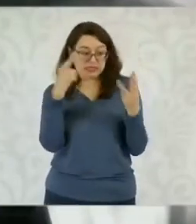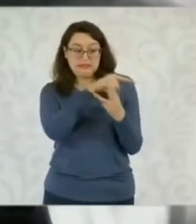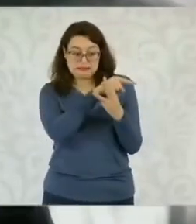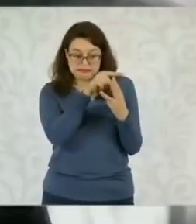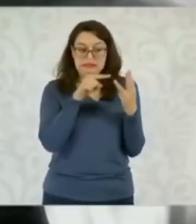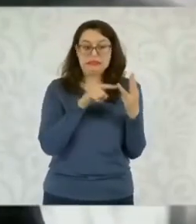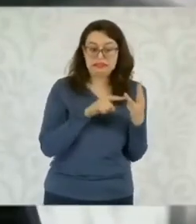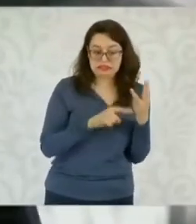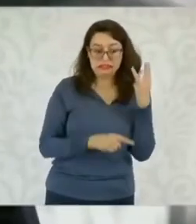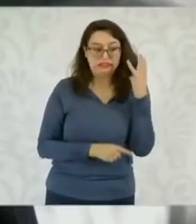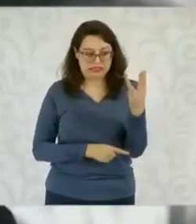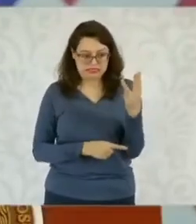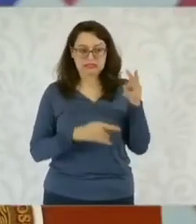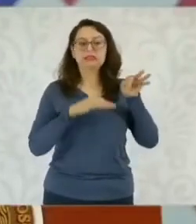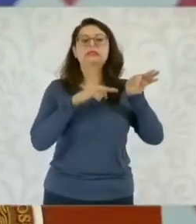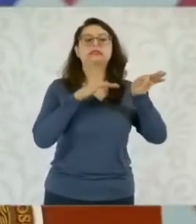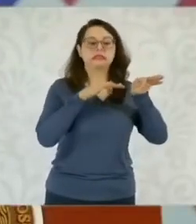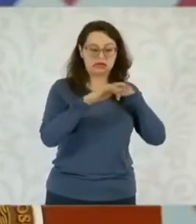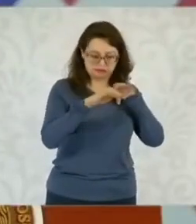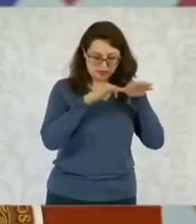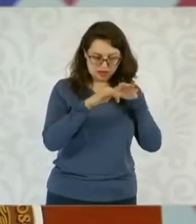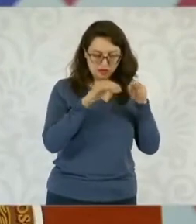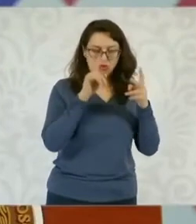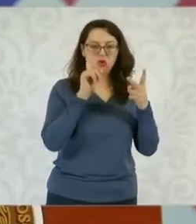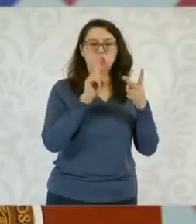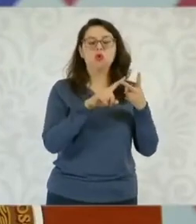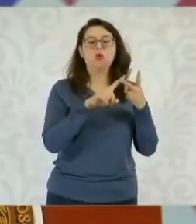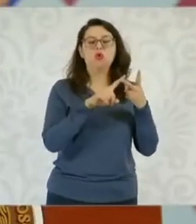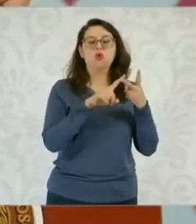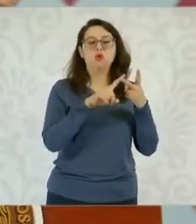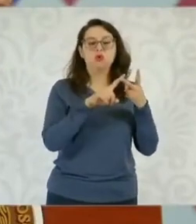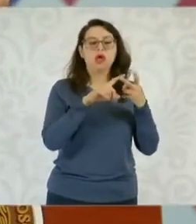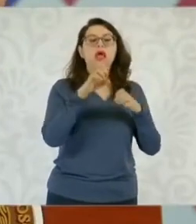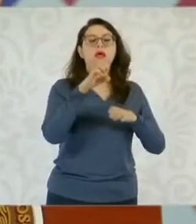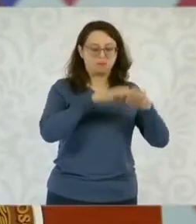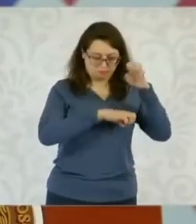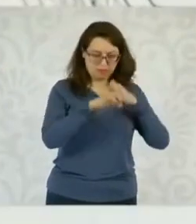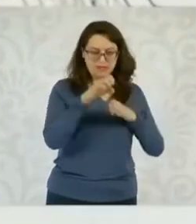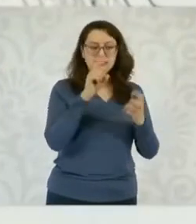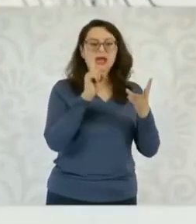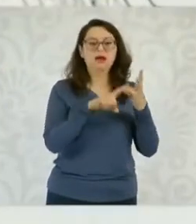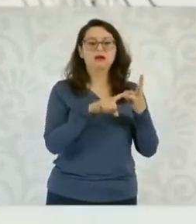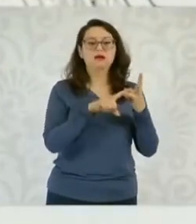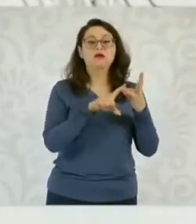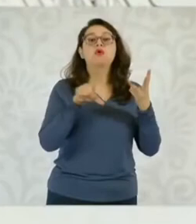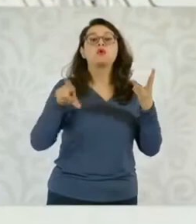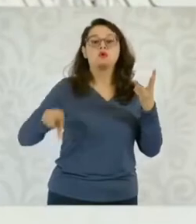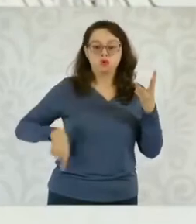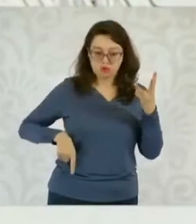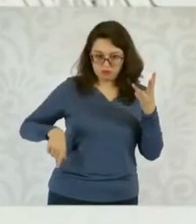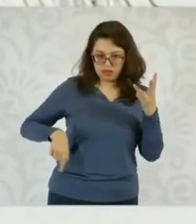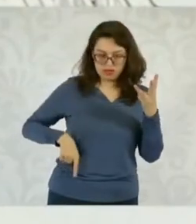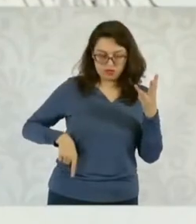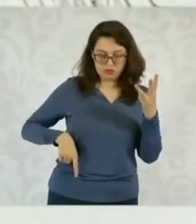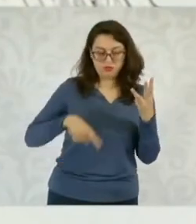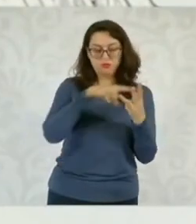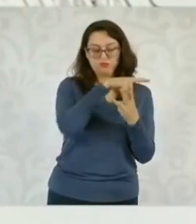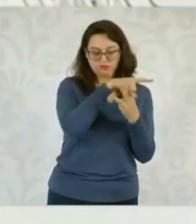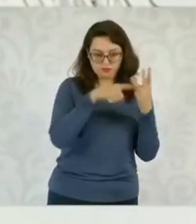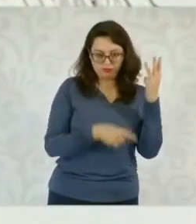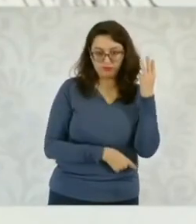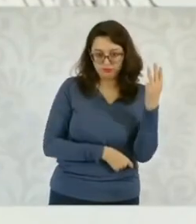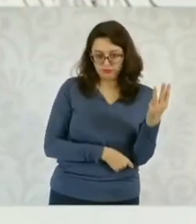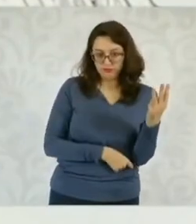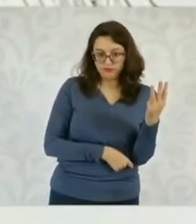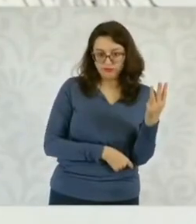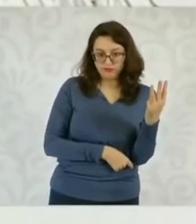tripartita entre trabajadores o representación de los trabajadores empresarios y el gobierno. Y es